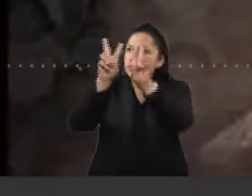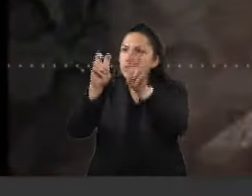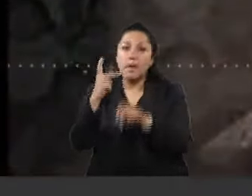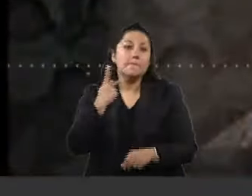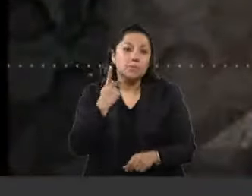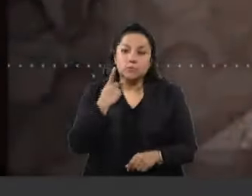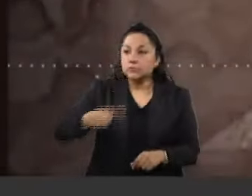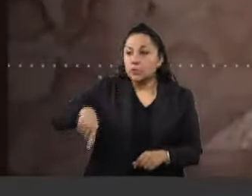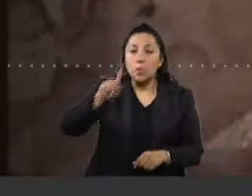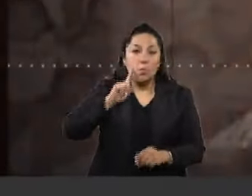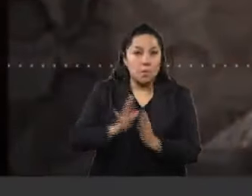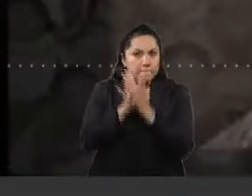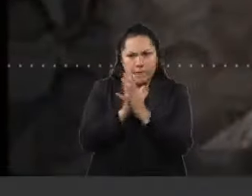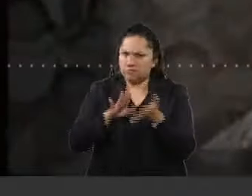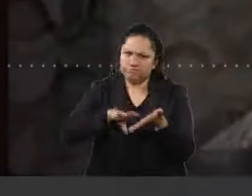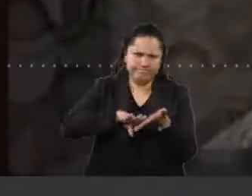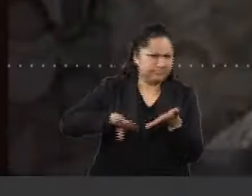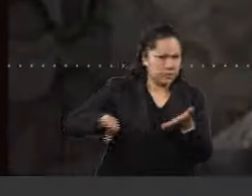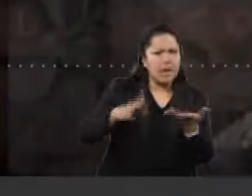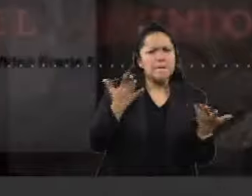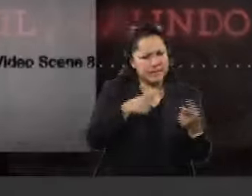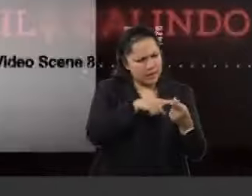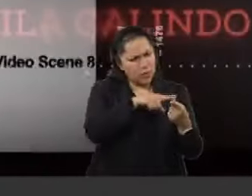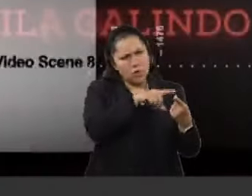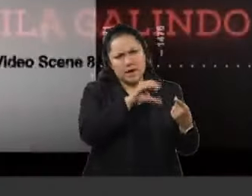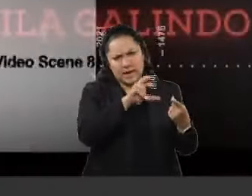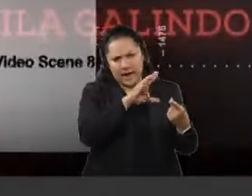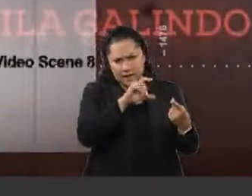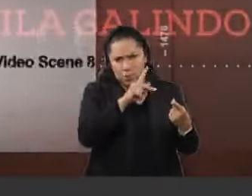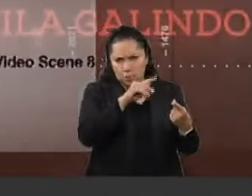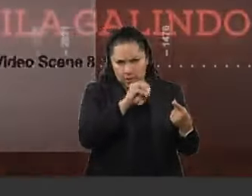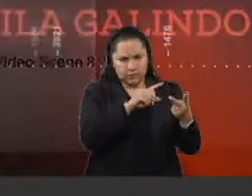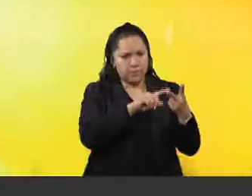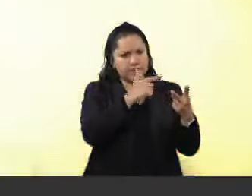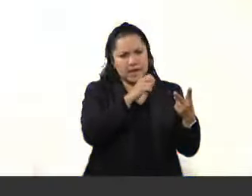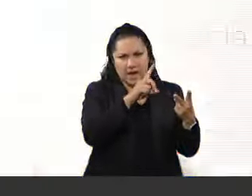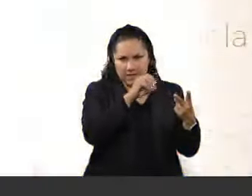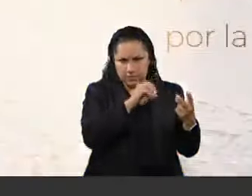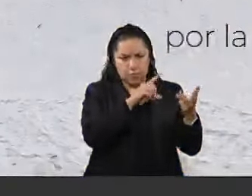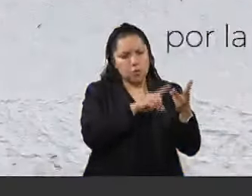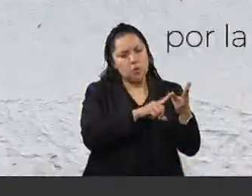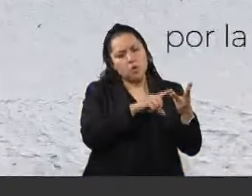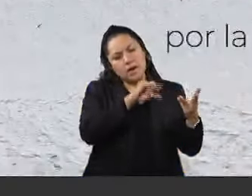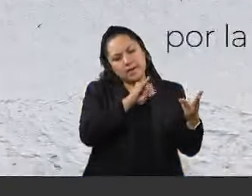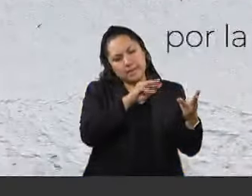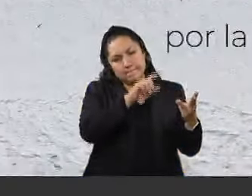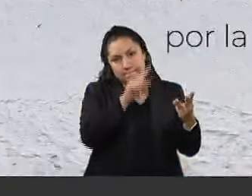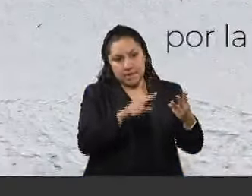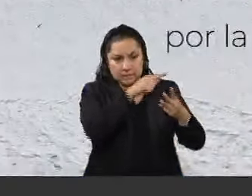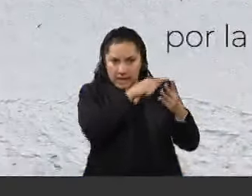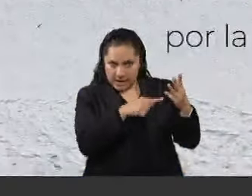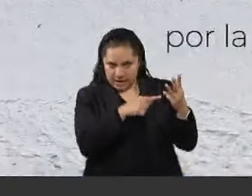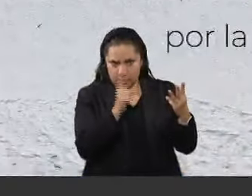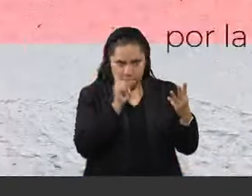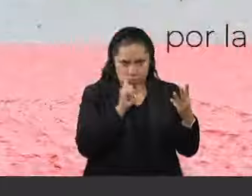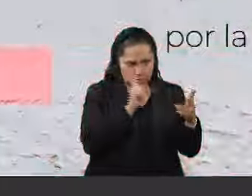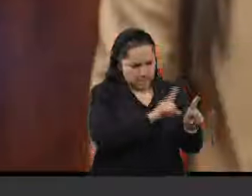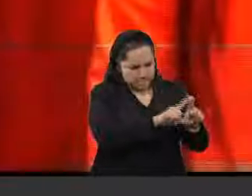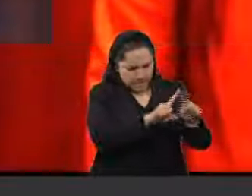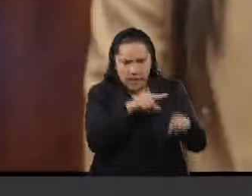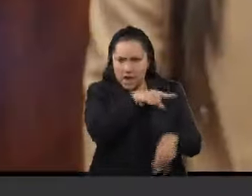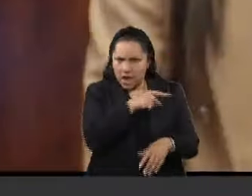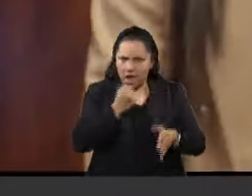impidió que un grupo de mujeres como Elvia Carrillo Puerto, Ermila Galindo o Dolores Jiménez cambiaran el destino de sus derechos y